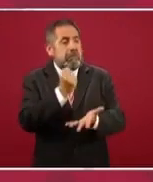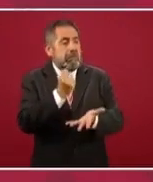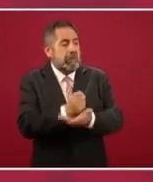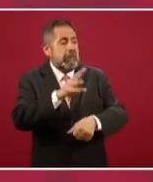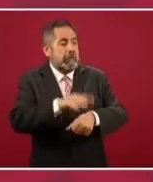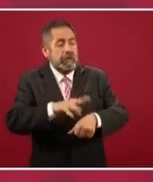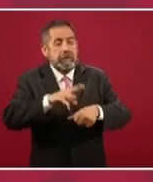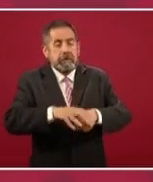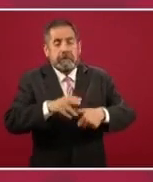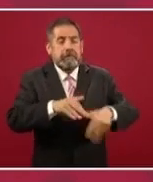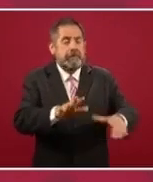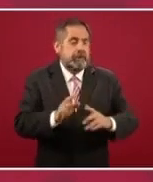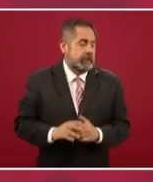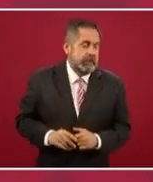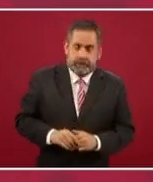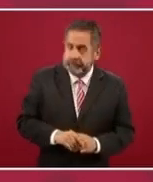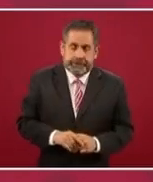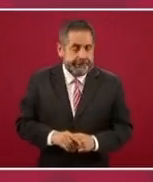nunca había